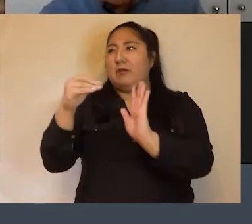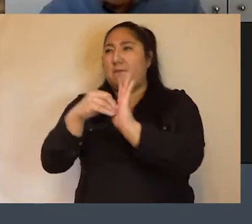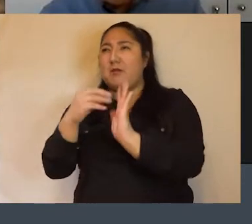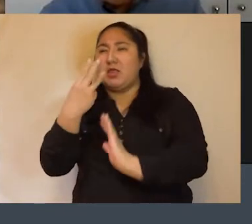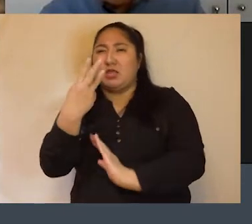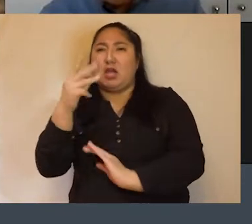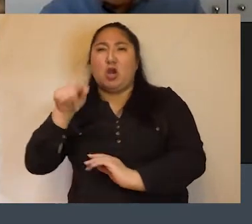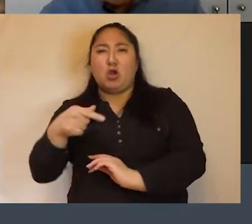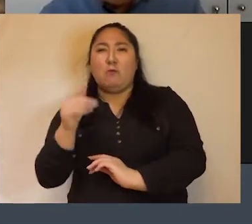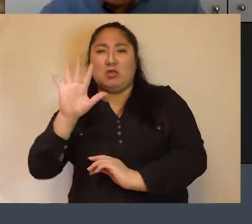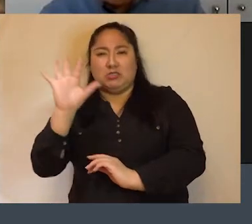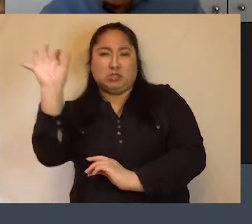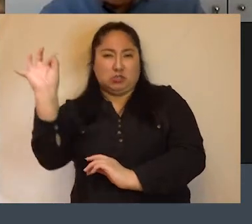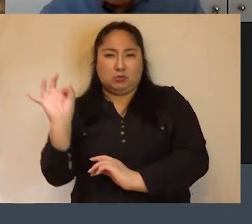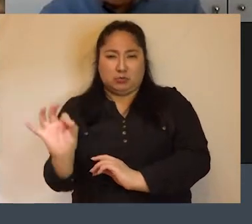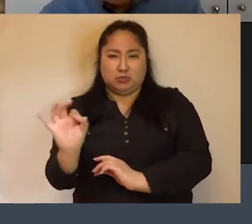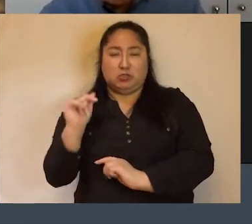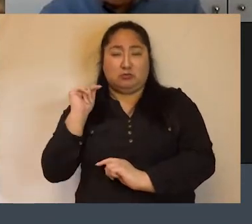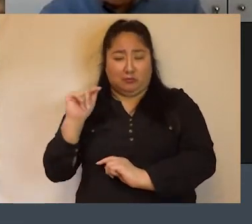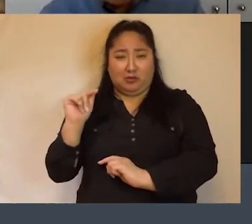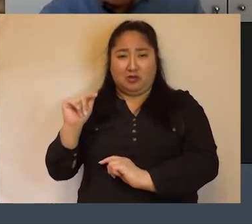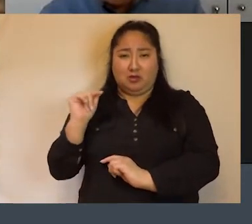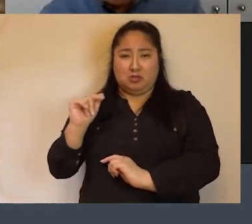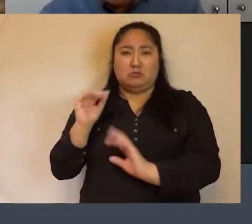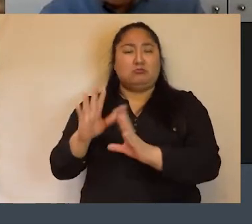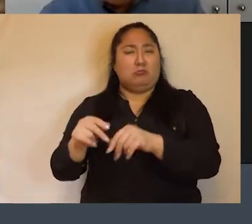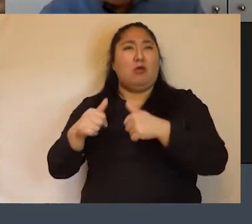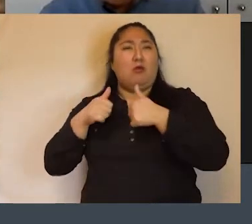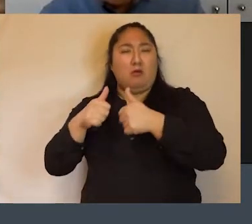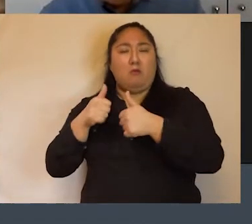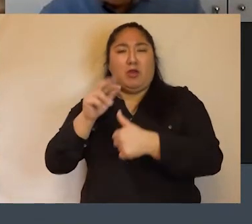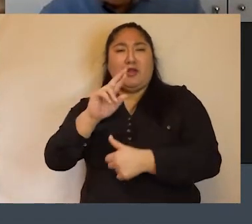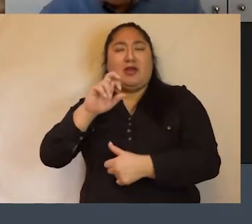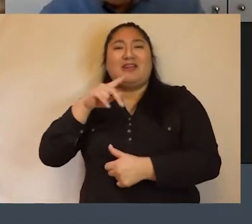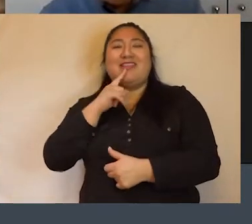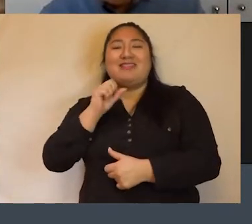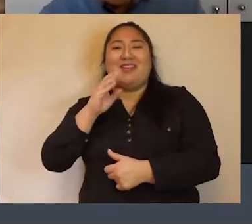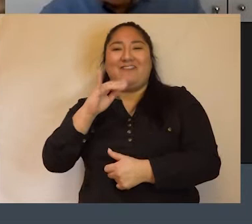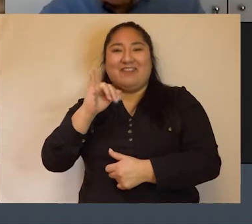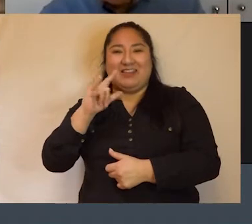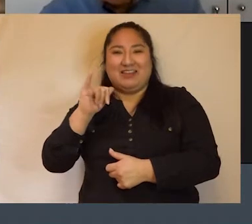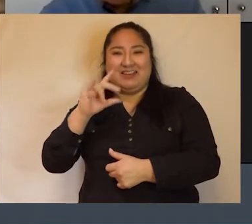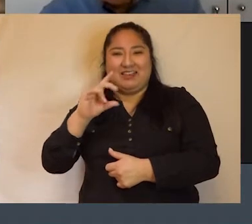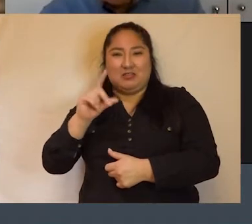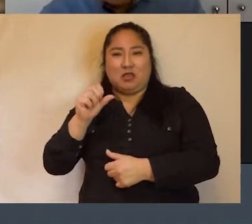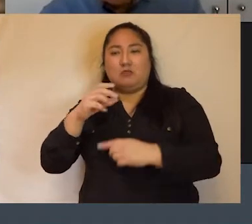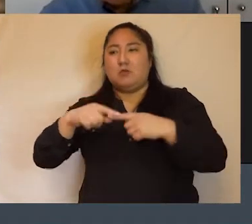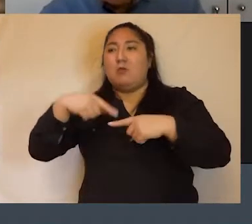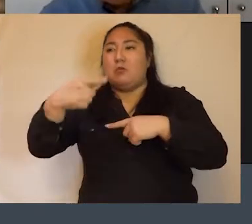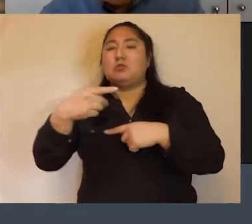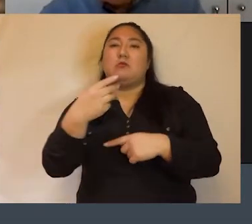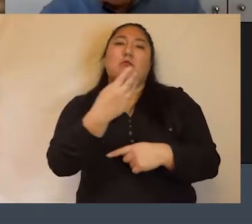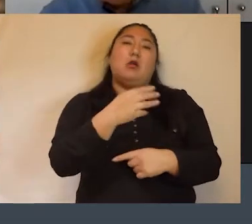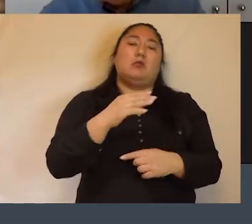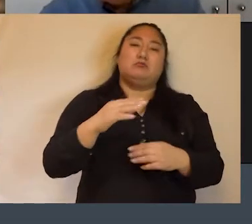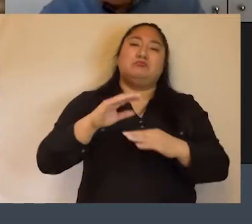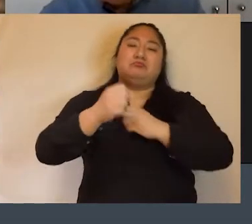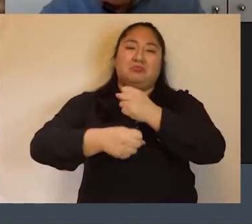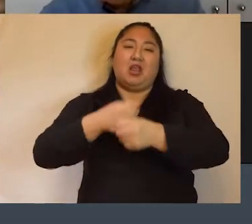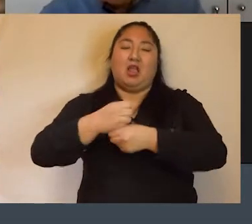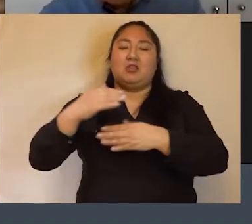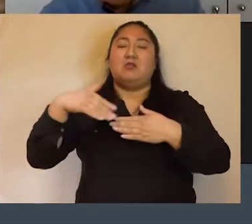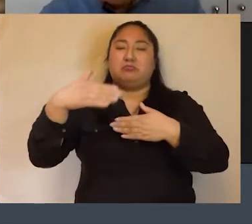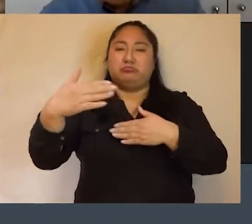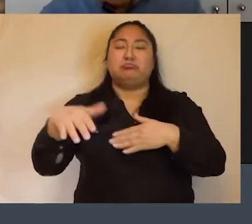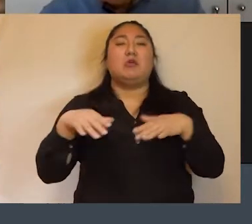más 3%, UF más 3,5%, deberán ser muy buenas rentabilidades de largo plazo para los próximos 40-50